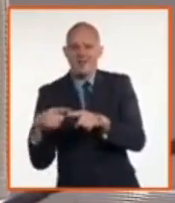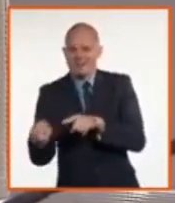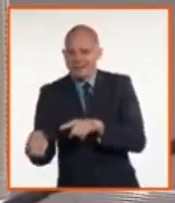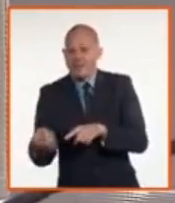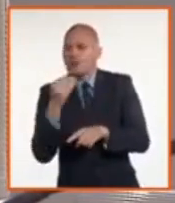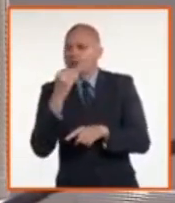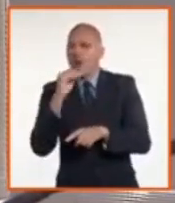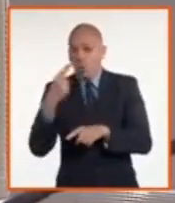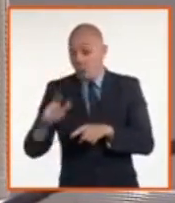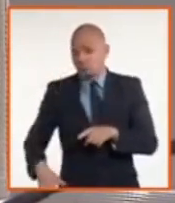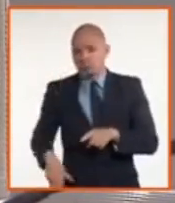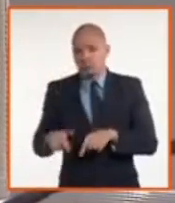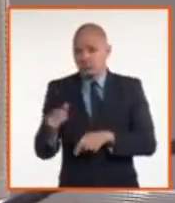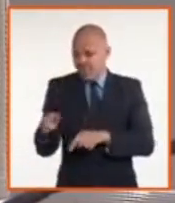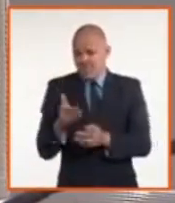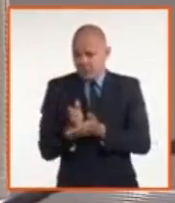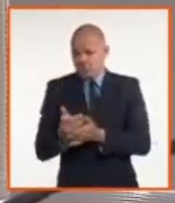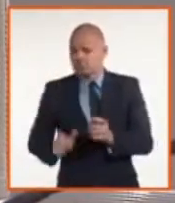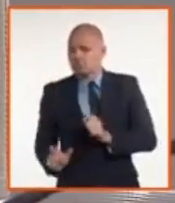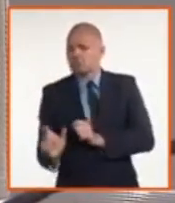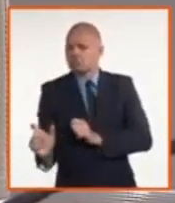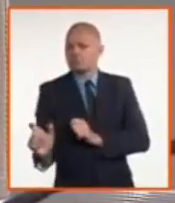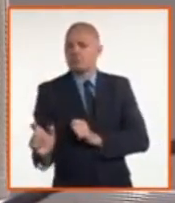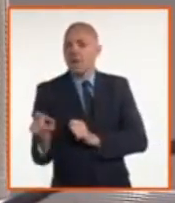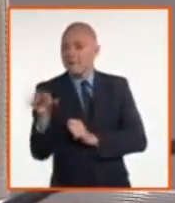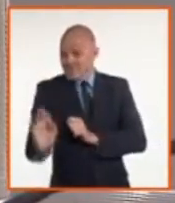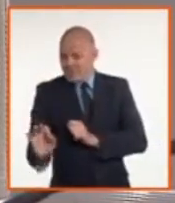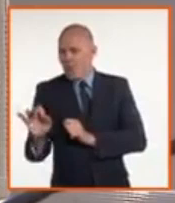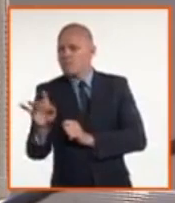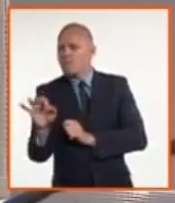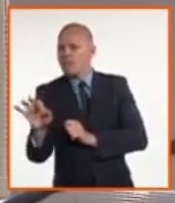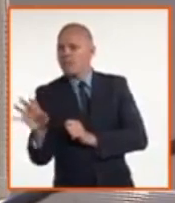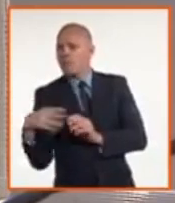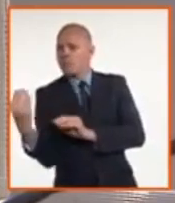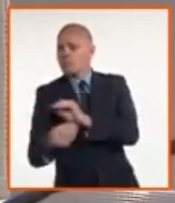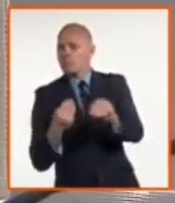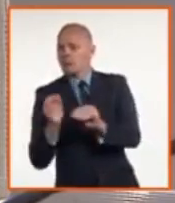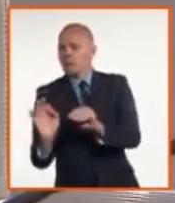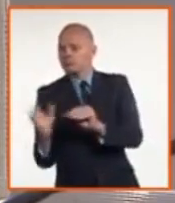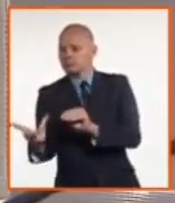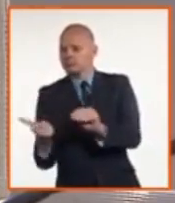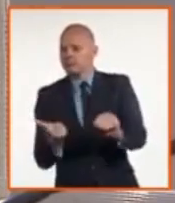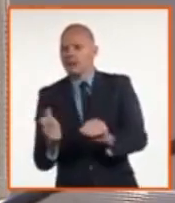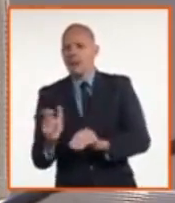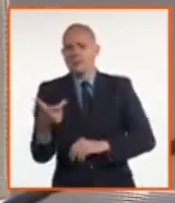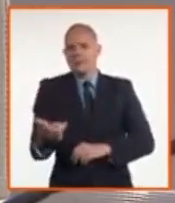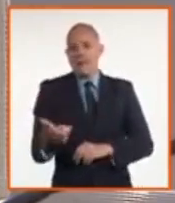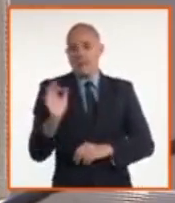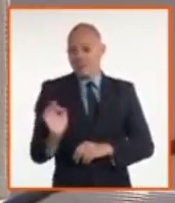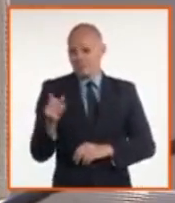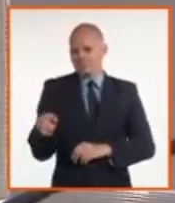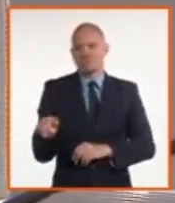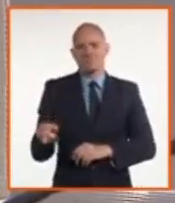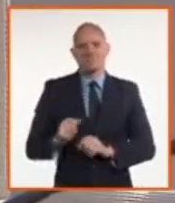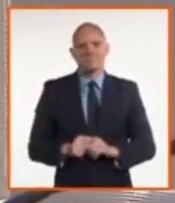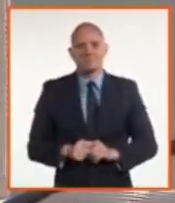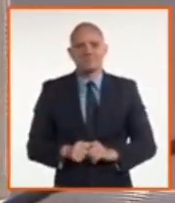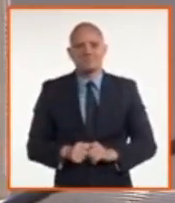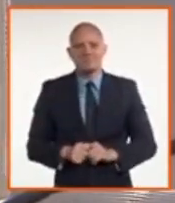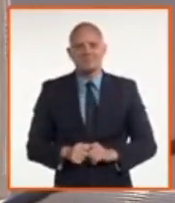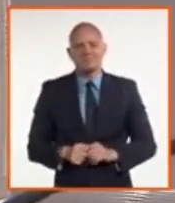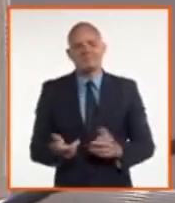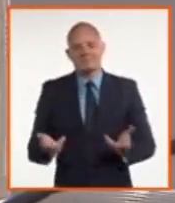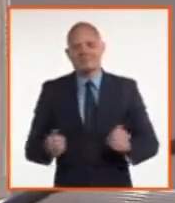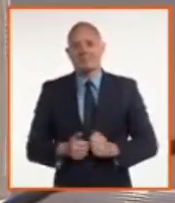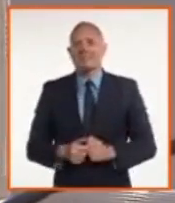es en efectivo ha sido el euro fundamentalmente y por las regulaciones que habían respecto al dólar pero